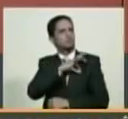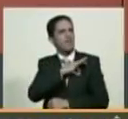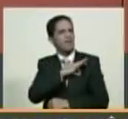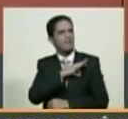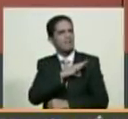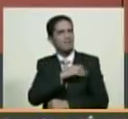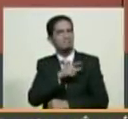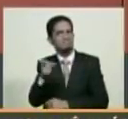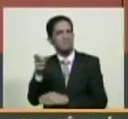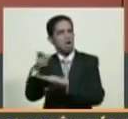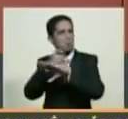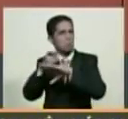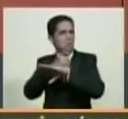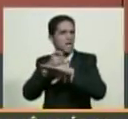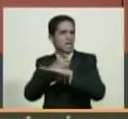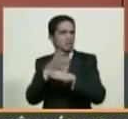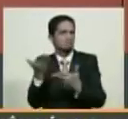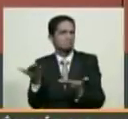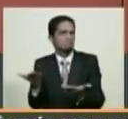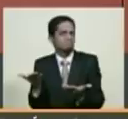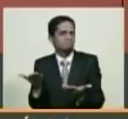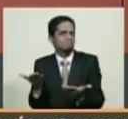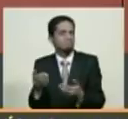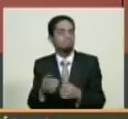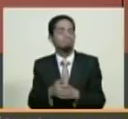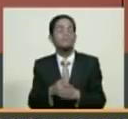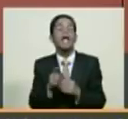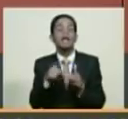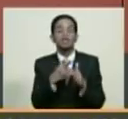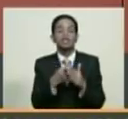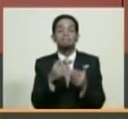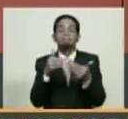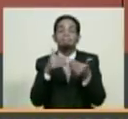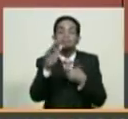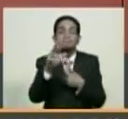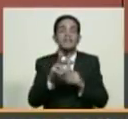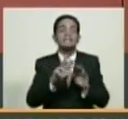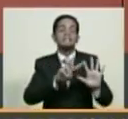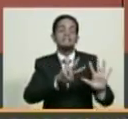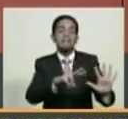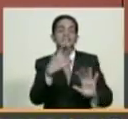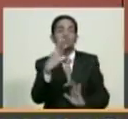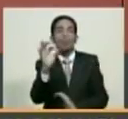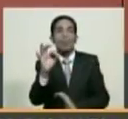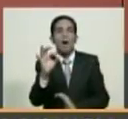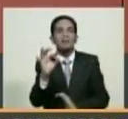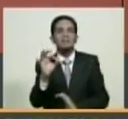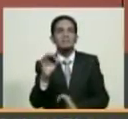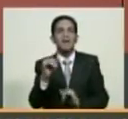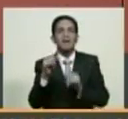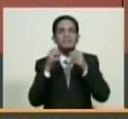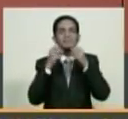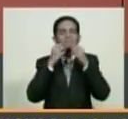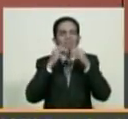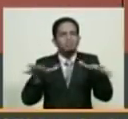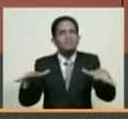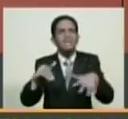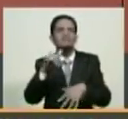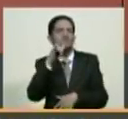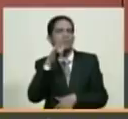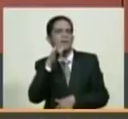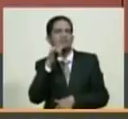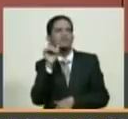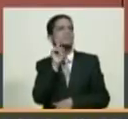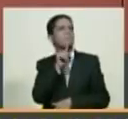de ese gobierno. Como son más de 750 fake news que han salido, del 2 de